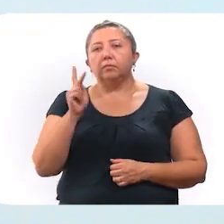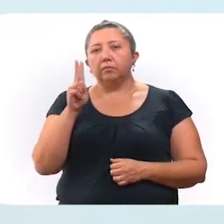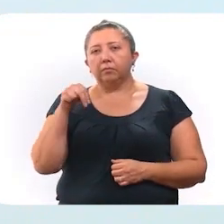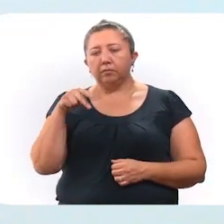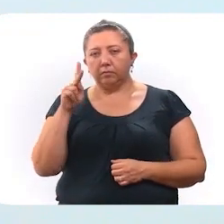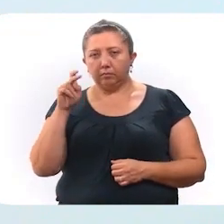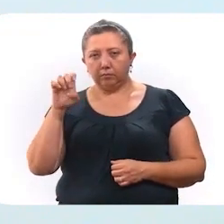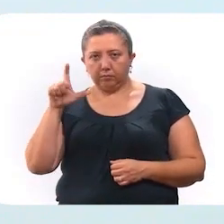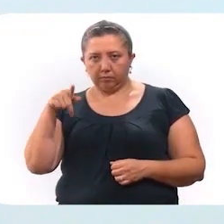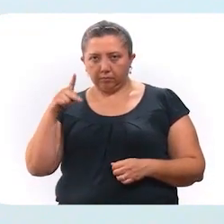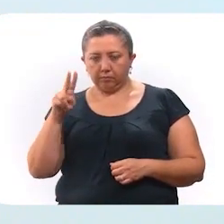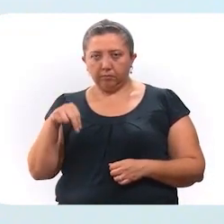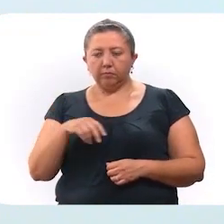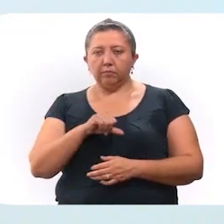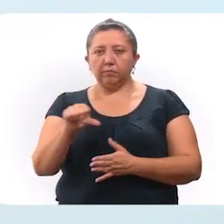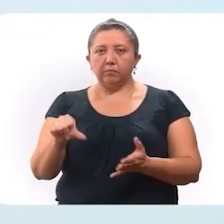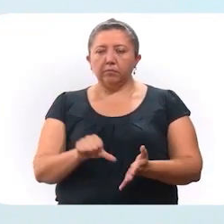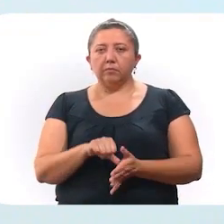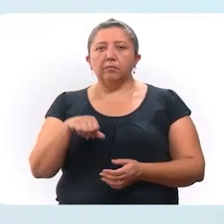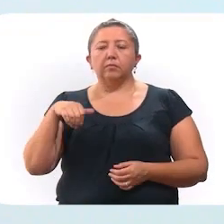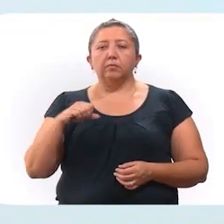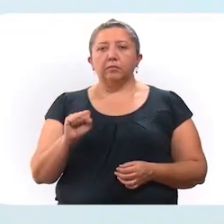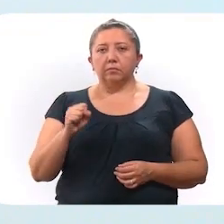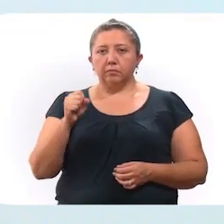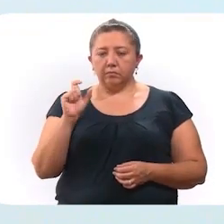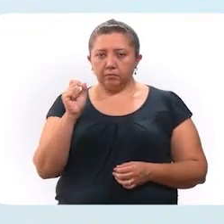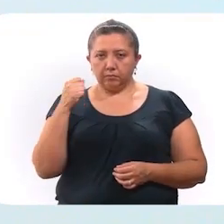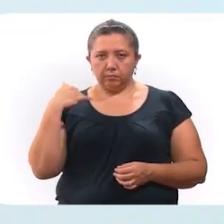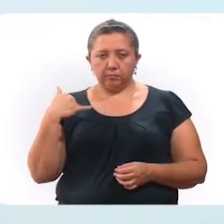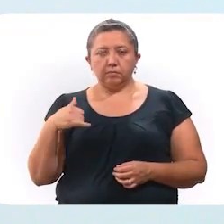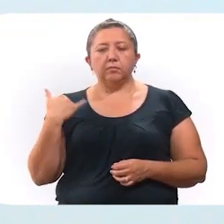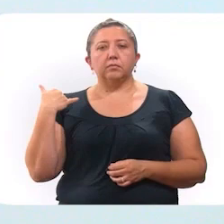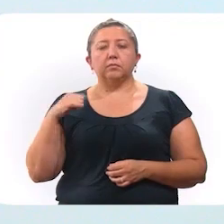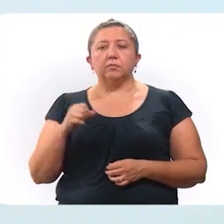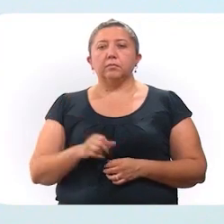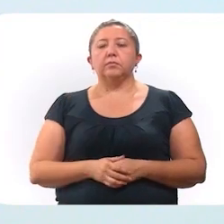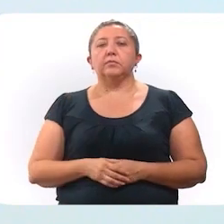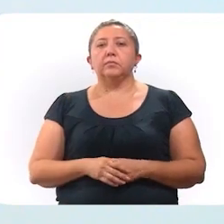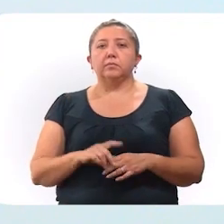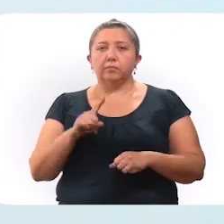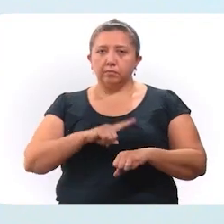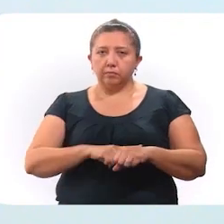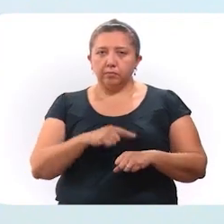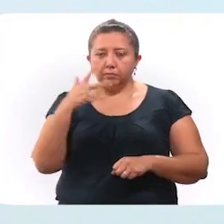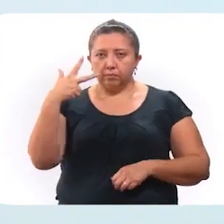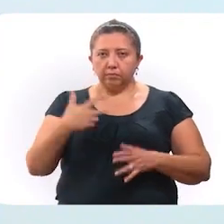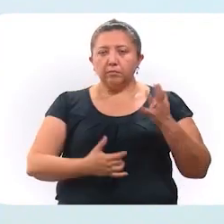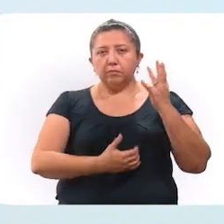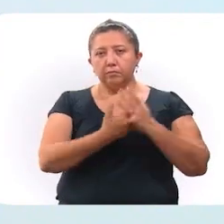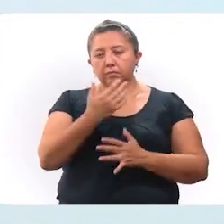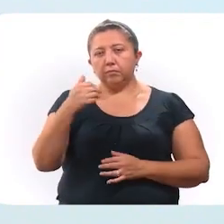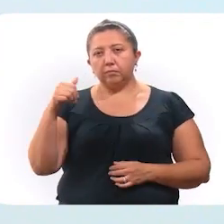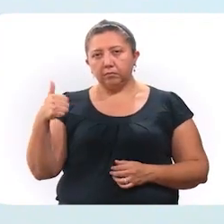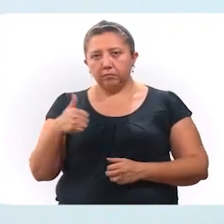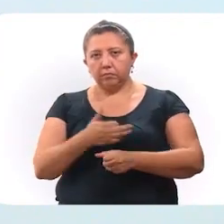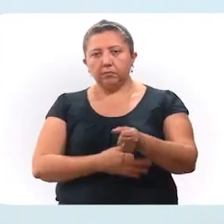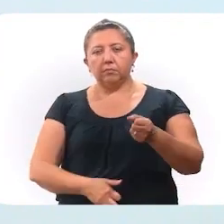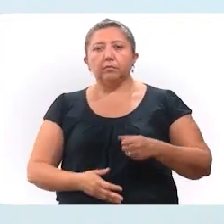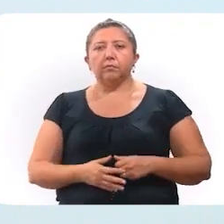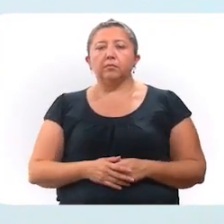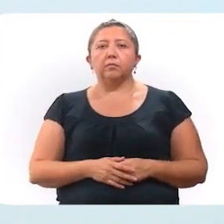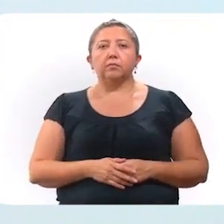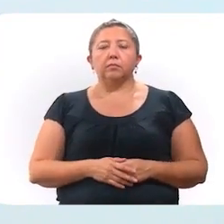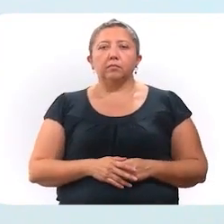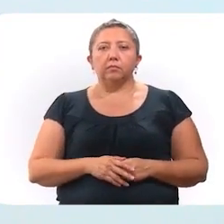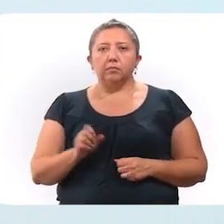Deportiva Cuculcán y el Centro de Convenciones Yucatán Siglo XXI en horarios de 8 de la mañana a 6 de la tarde.